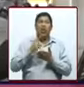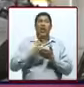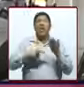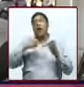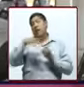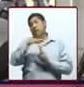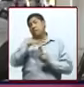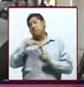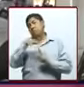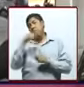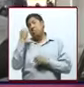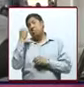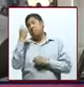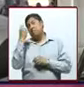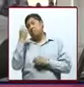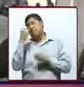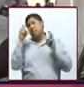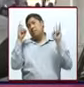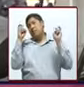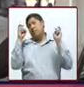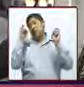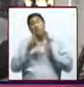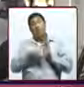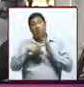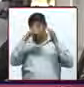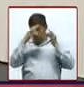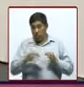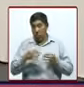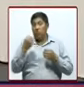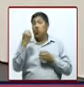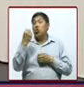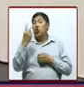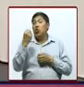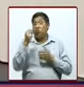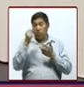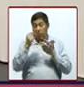política tienen los entendidos en el tema luego de la decisión